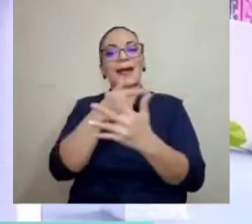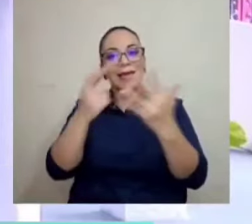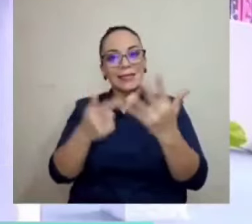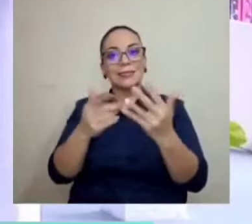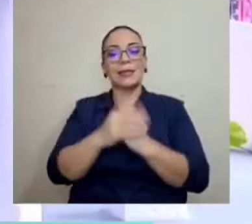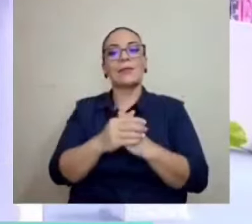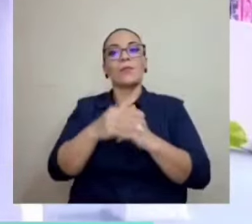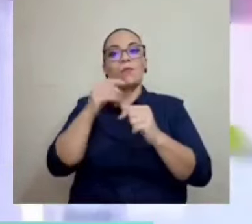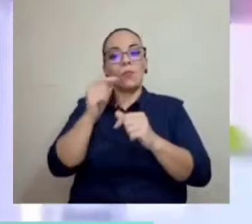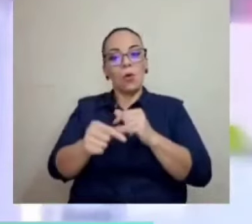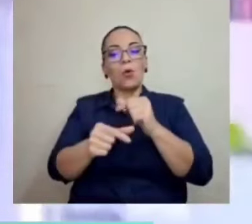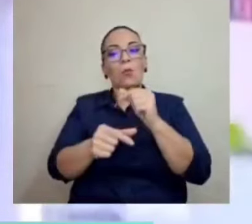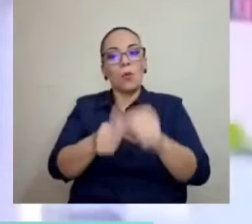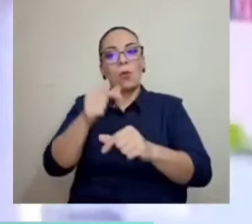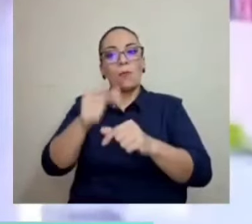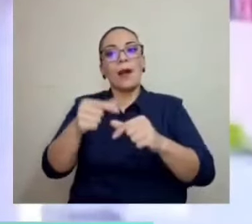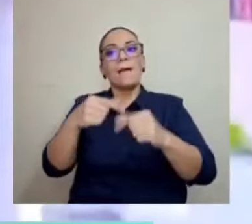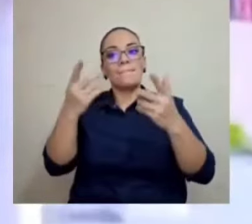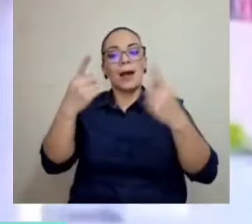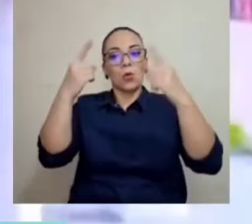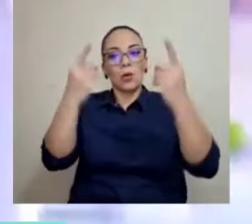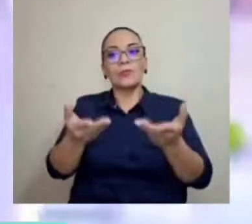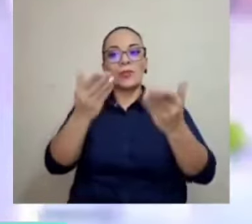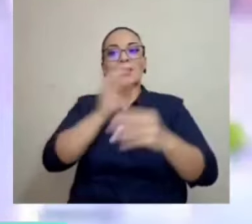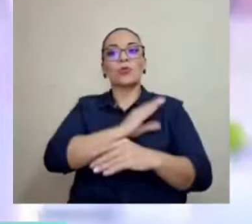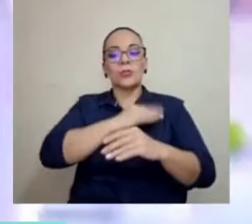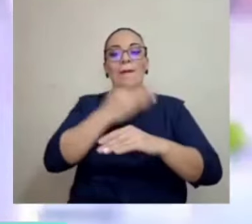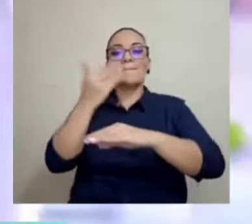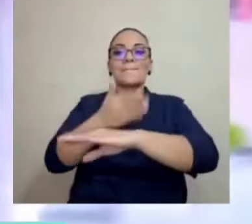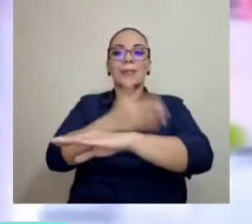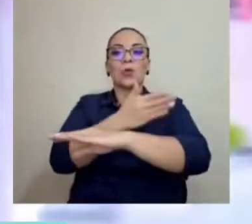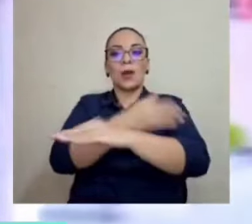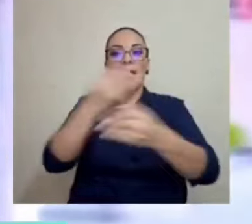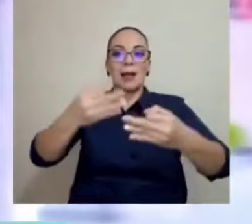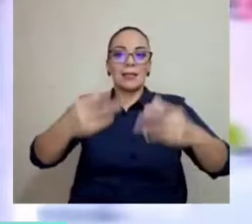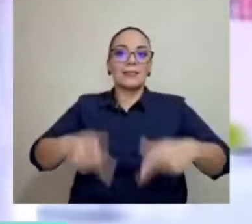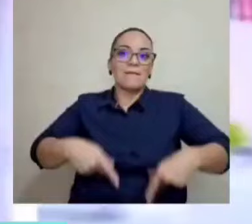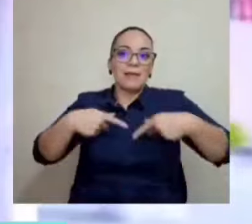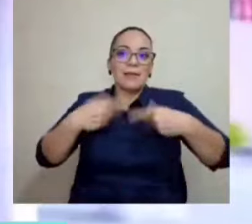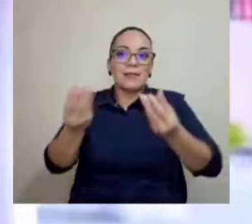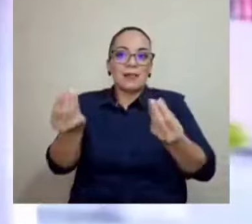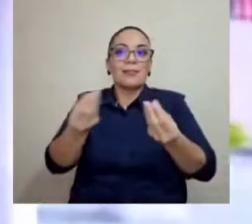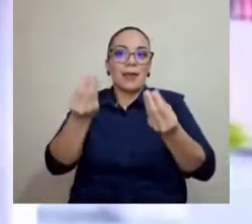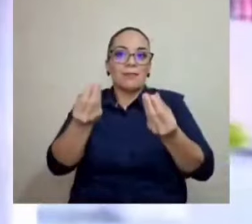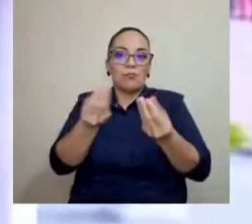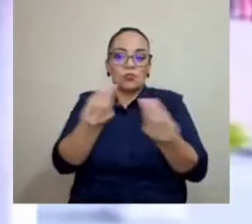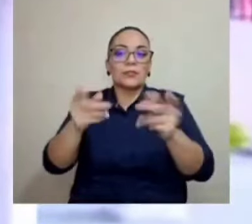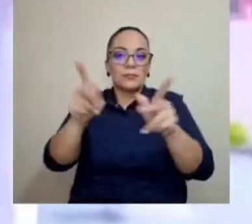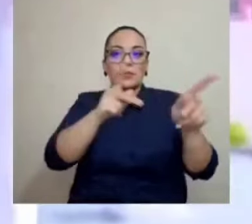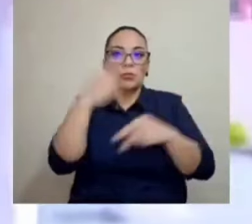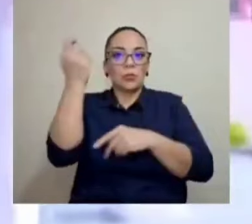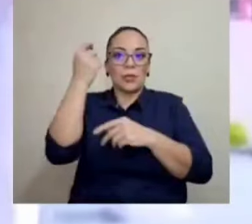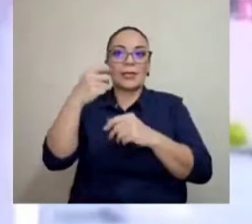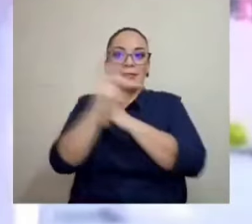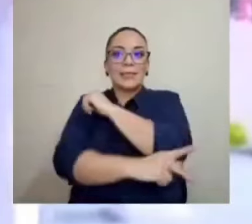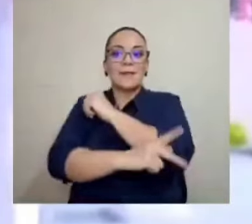manera paulatina van generando las condiciones para mejorar la calidad de vida de Guanacaste y de todo el resto del país.